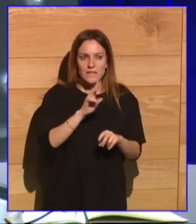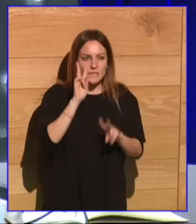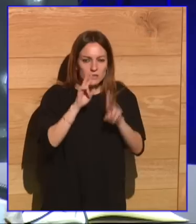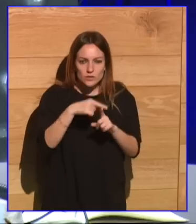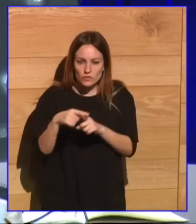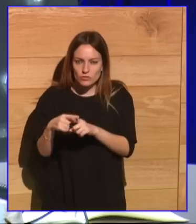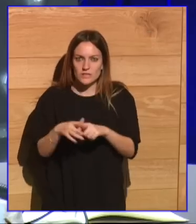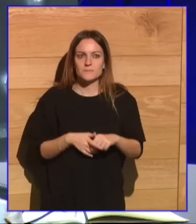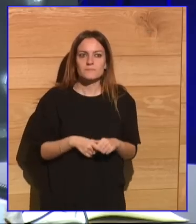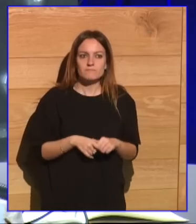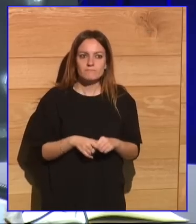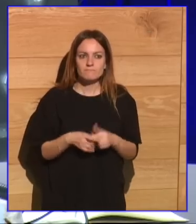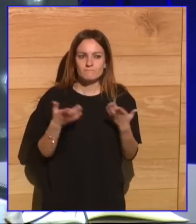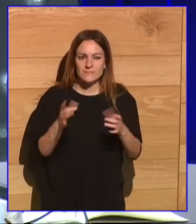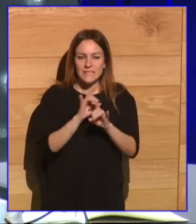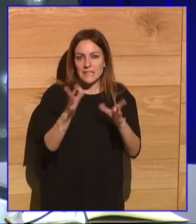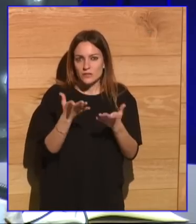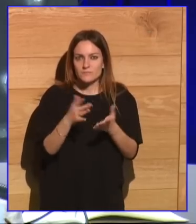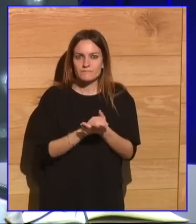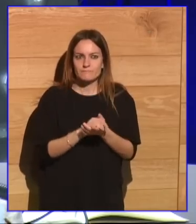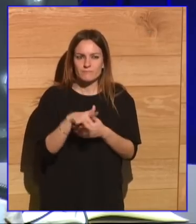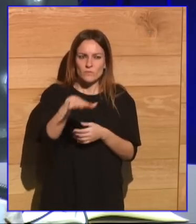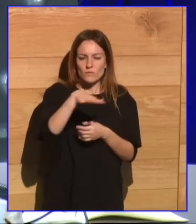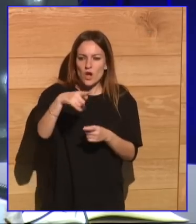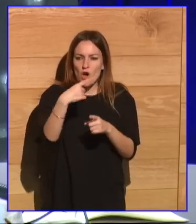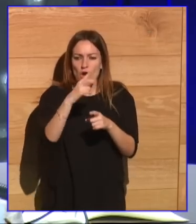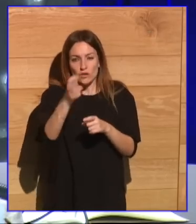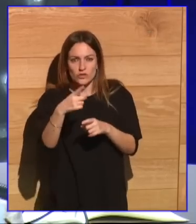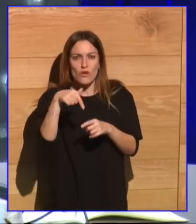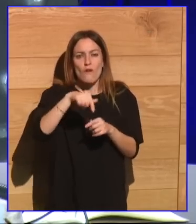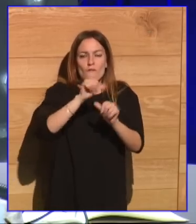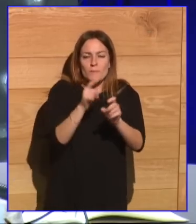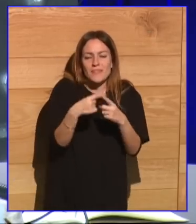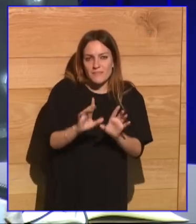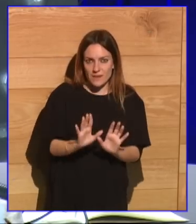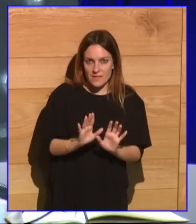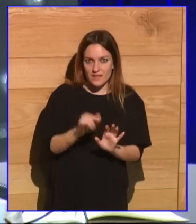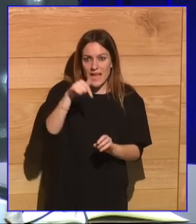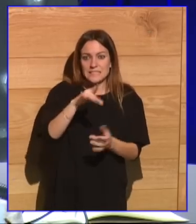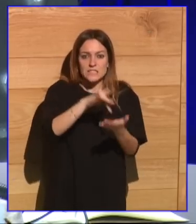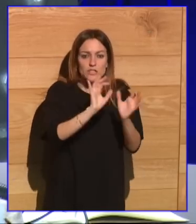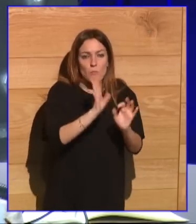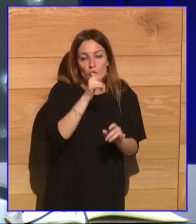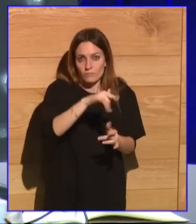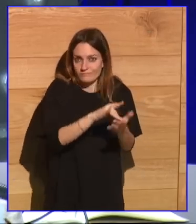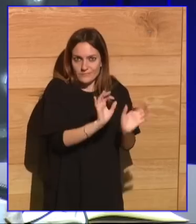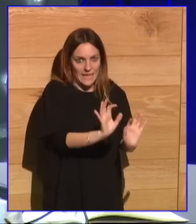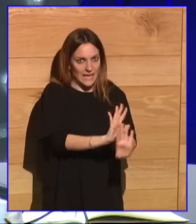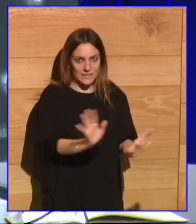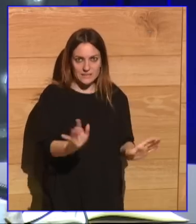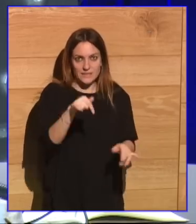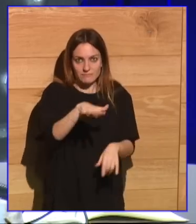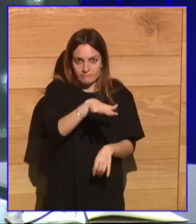Brad Dourif, ¿no? Que dices, claro, en otro lugar sería de otra manera, en este lugar es de otra manera porque así son las cosas